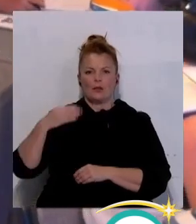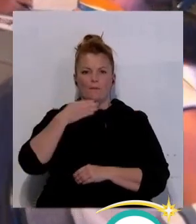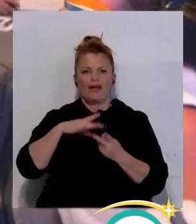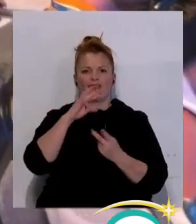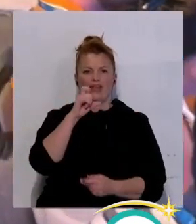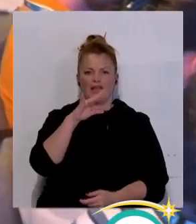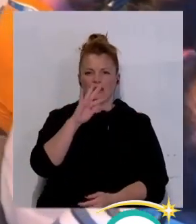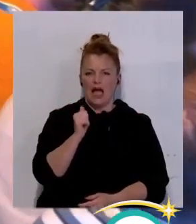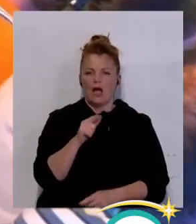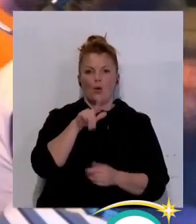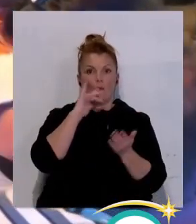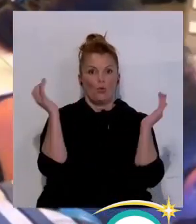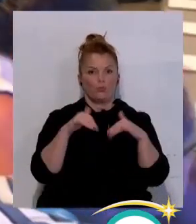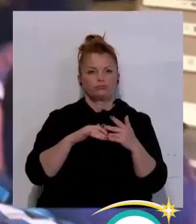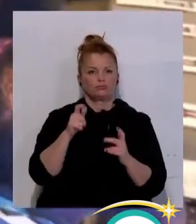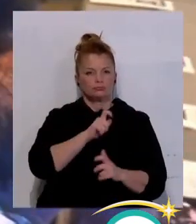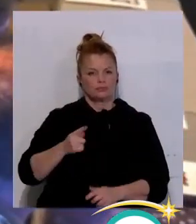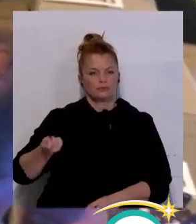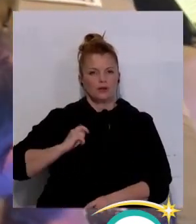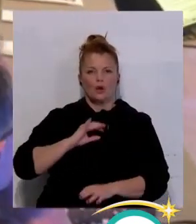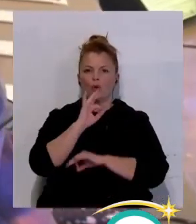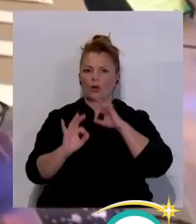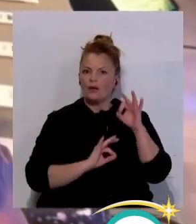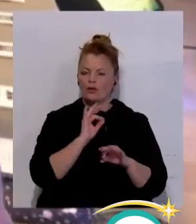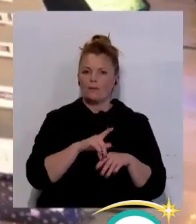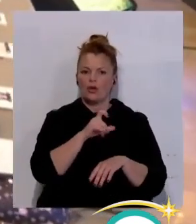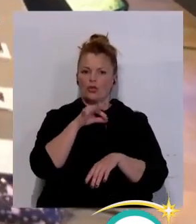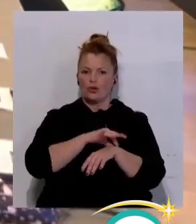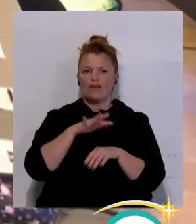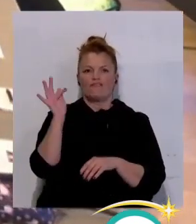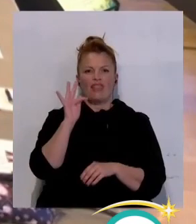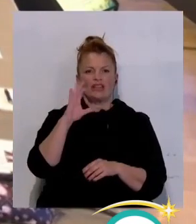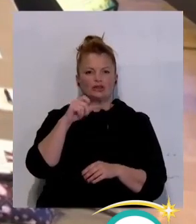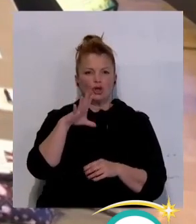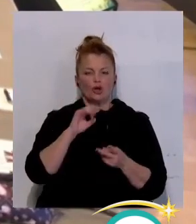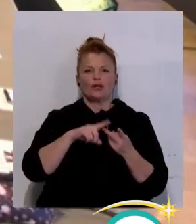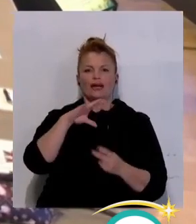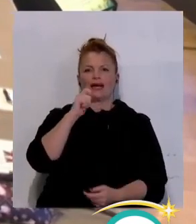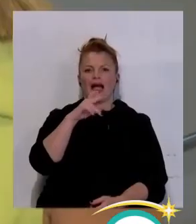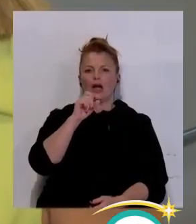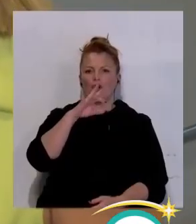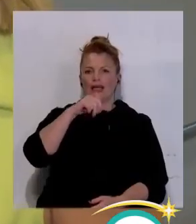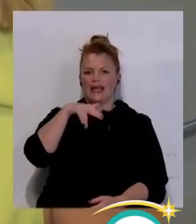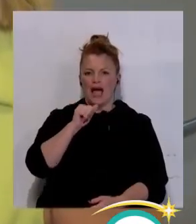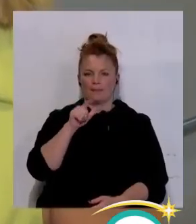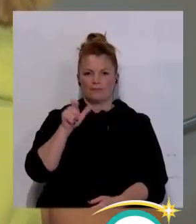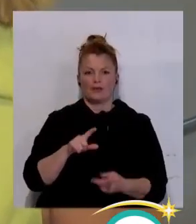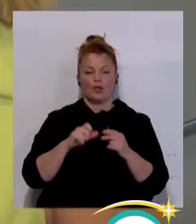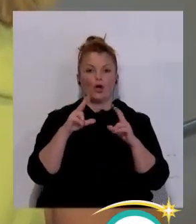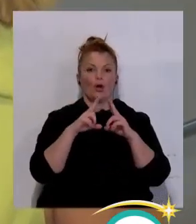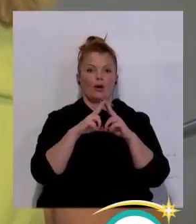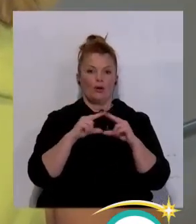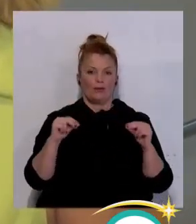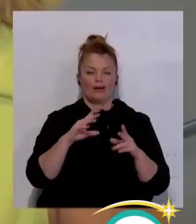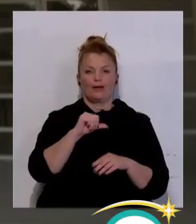Delta. Un encuentro profesional que ha sido organizado por los doctores Francisco Téllez y Carolina Freire del Hospital